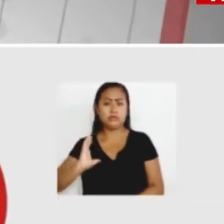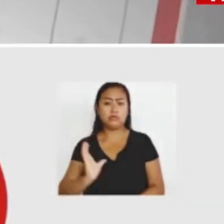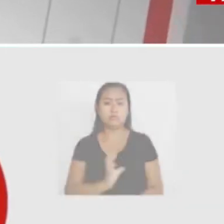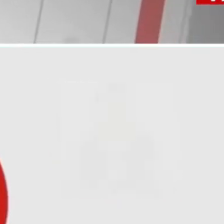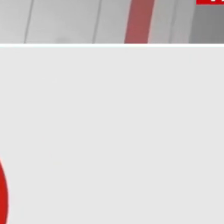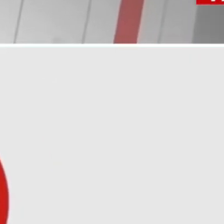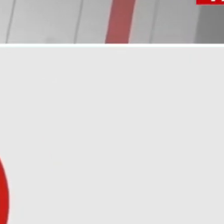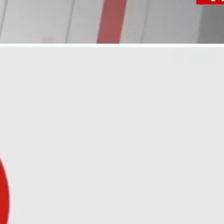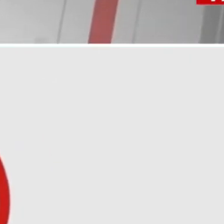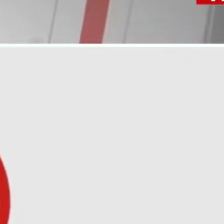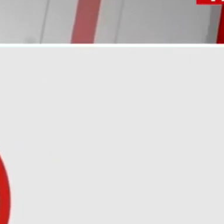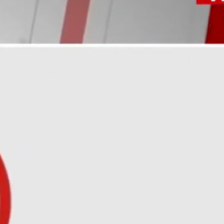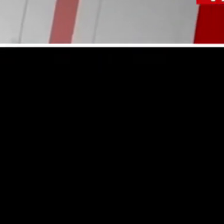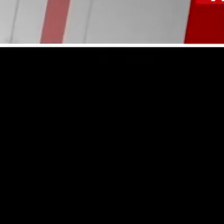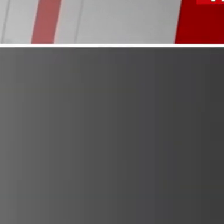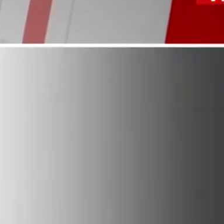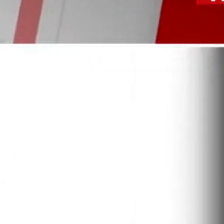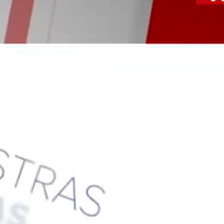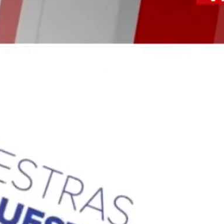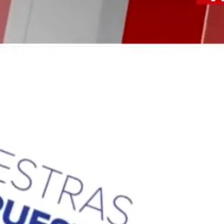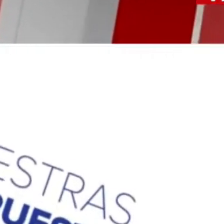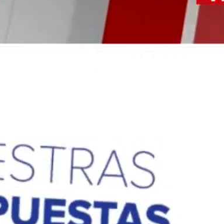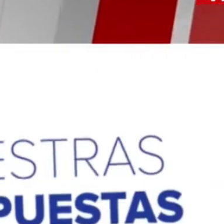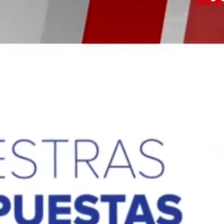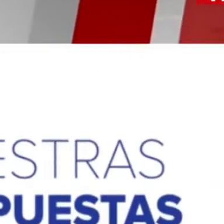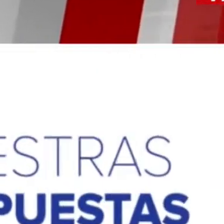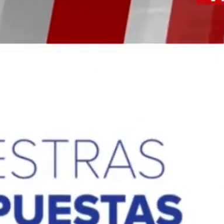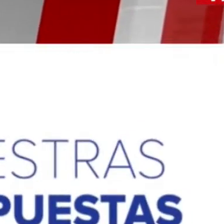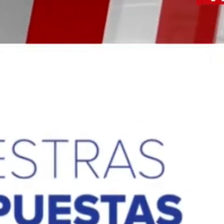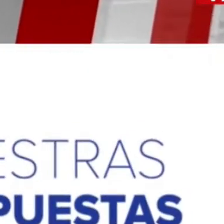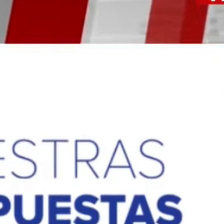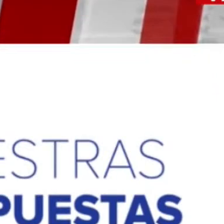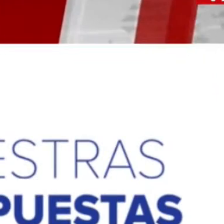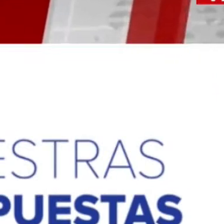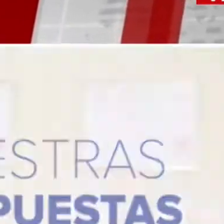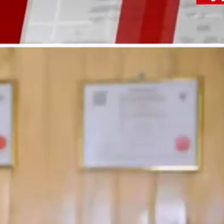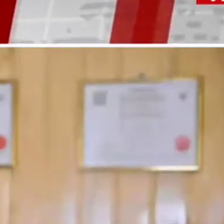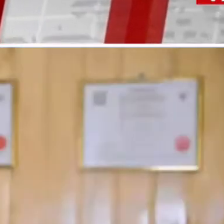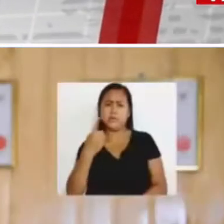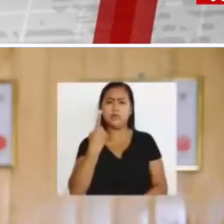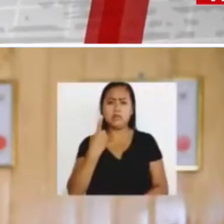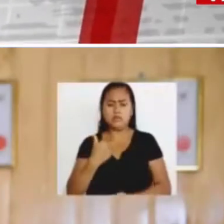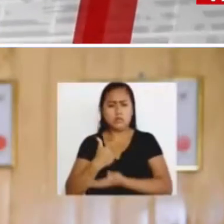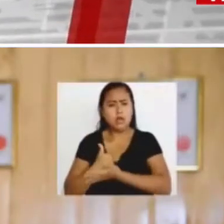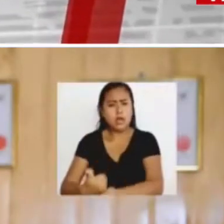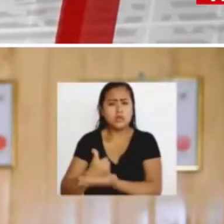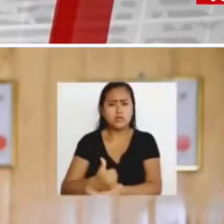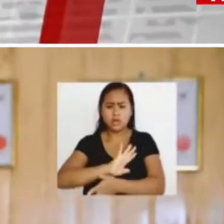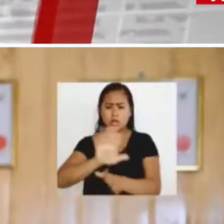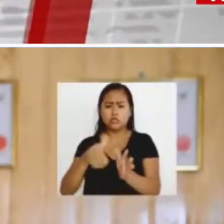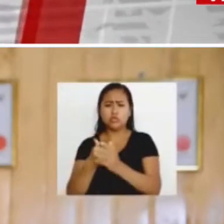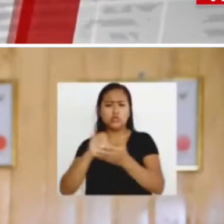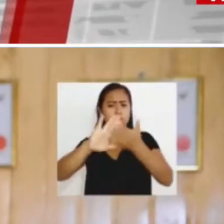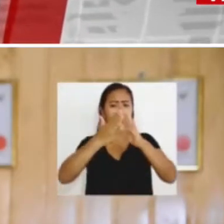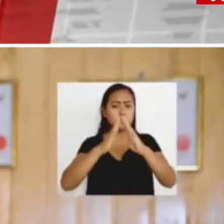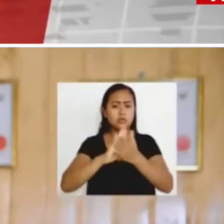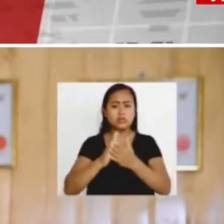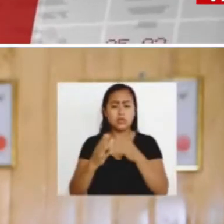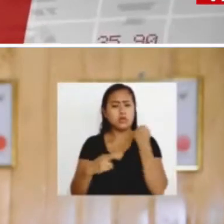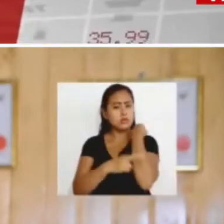y hay un plan que se plantea desde Lagunas, Santa Cruz, Yurimaguas, Puente, Río Ayaga,